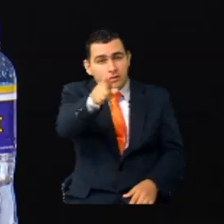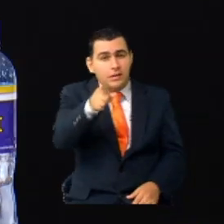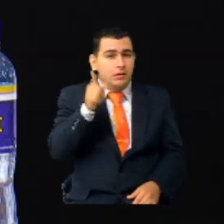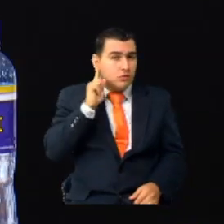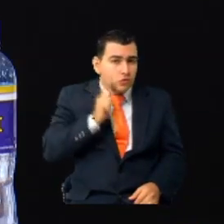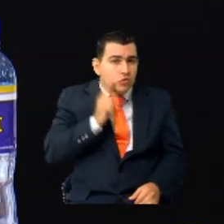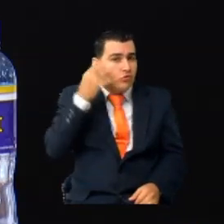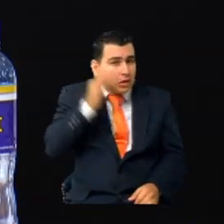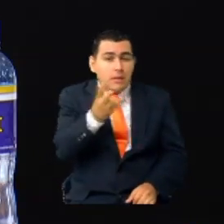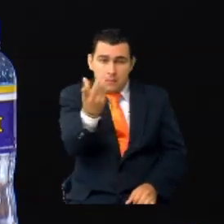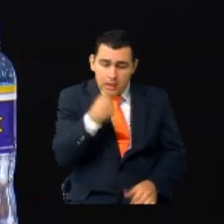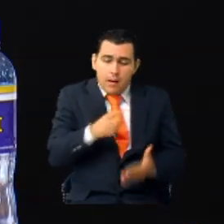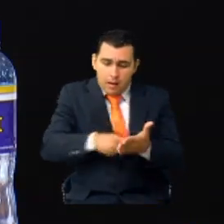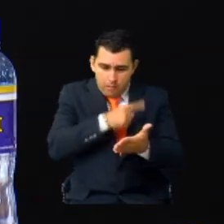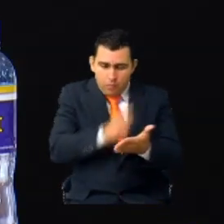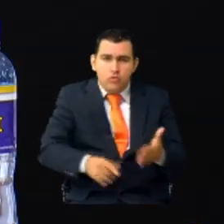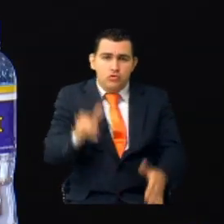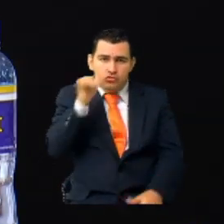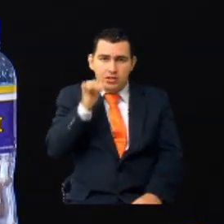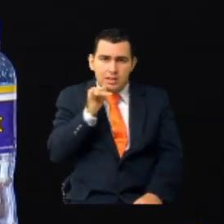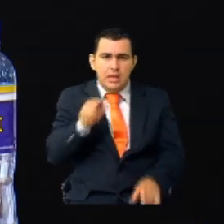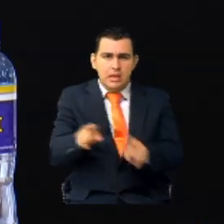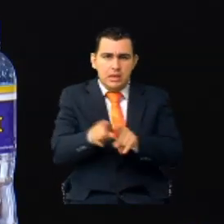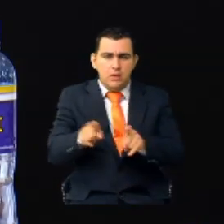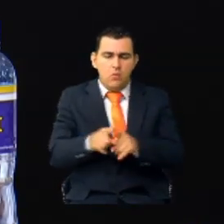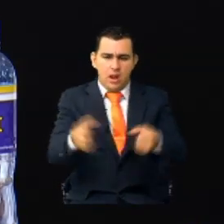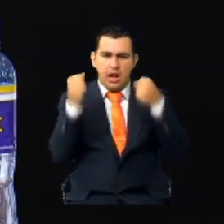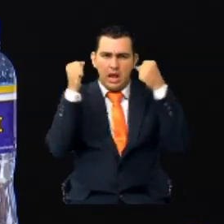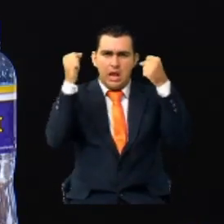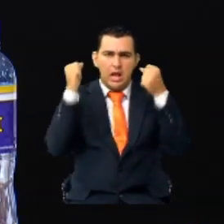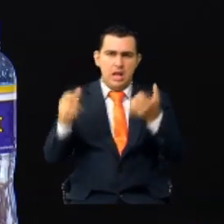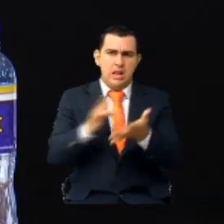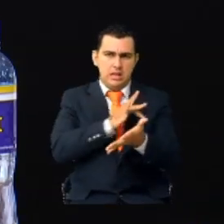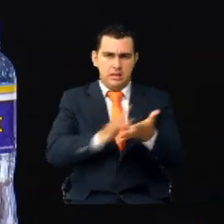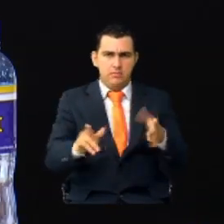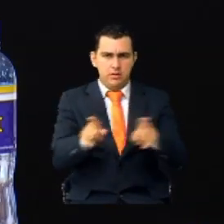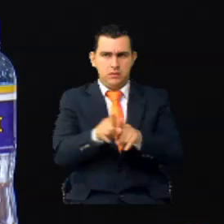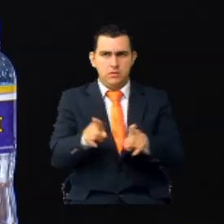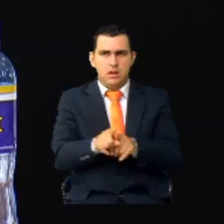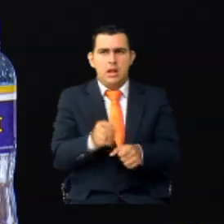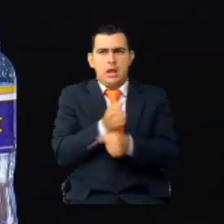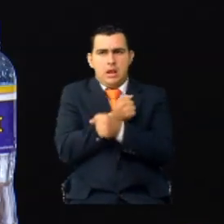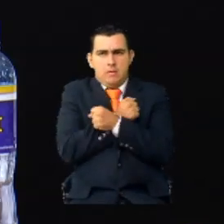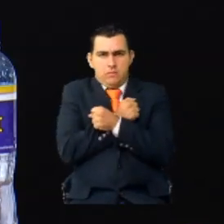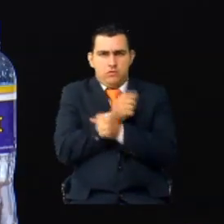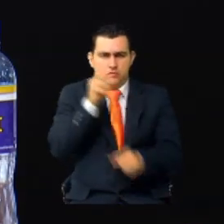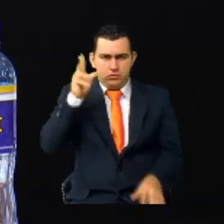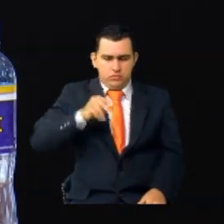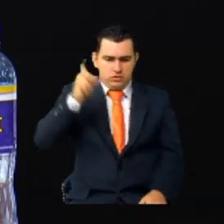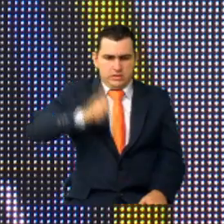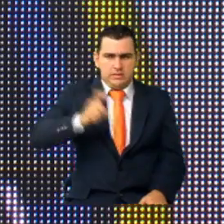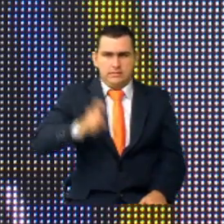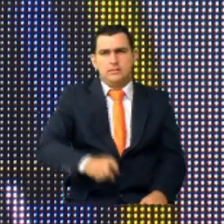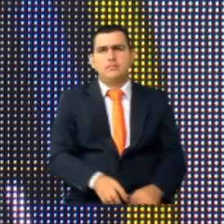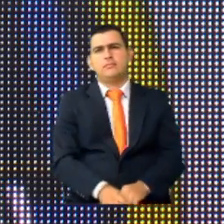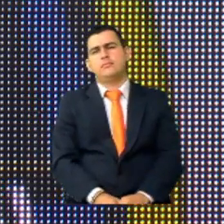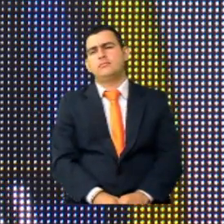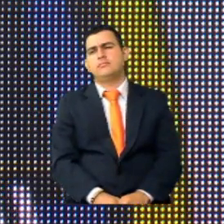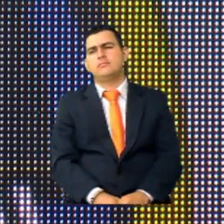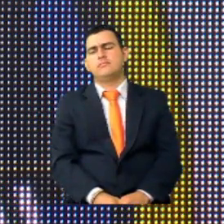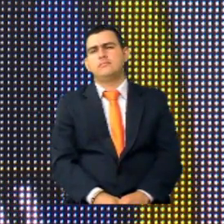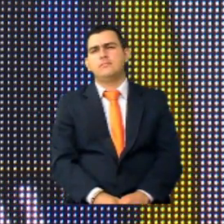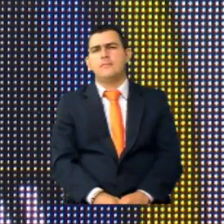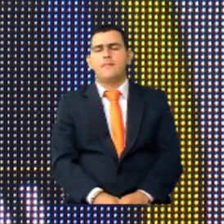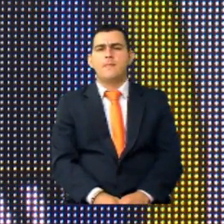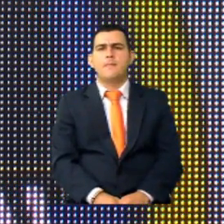que premien una campaña limpia, transparente y sobre todo llena de amor por esta ciudad que nos necesita. Es el momento ahora